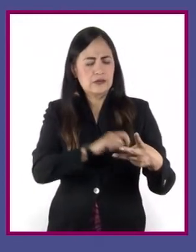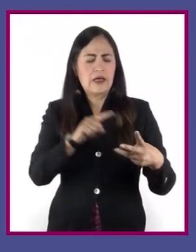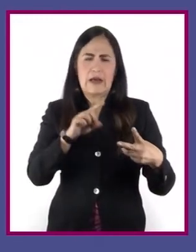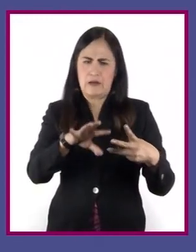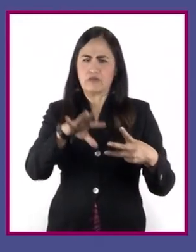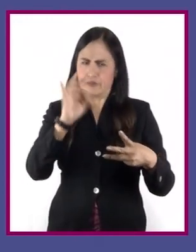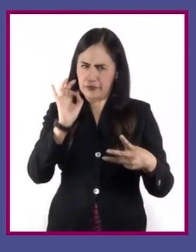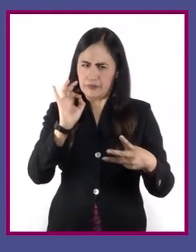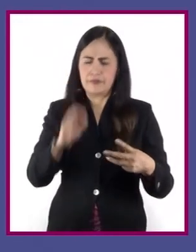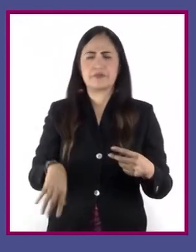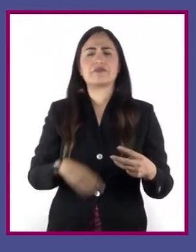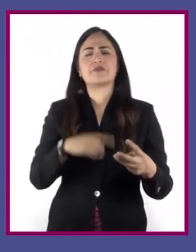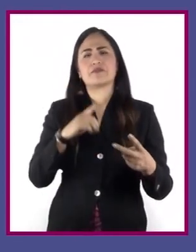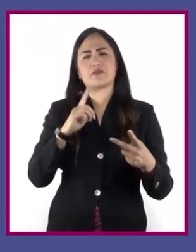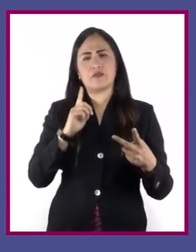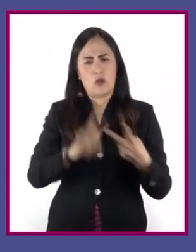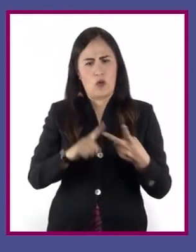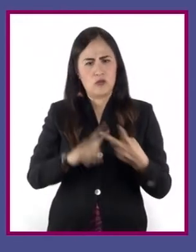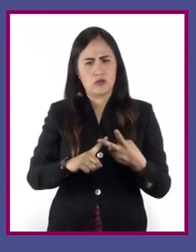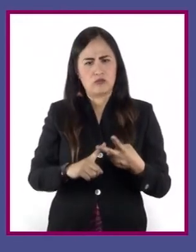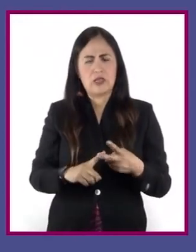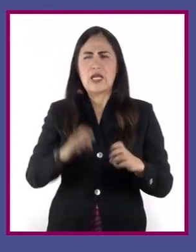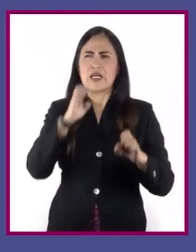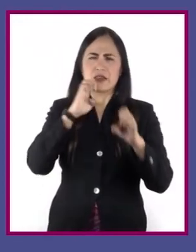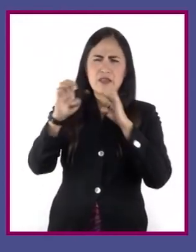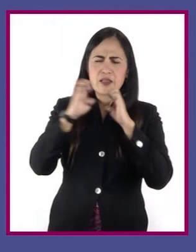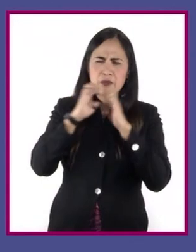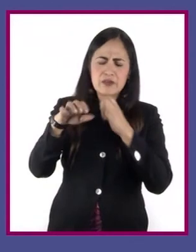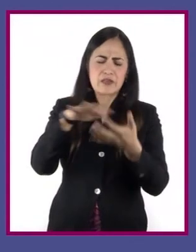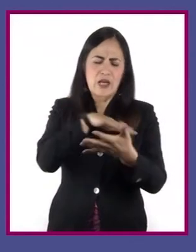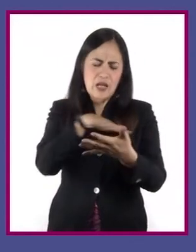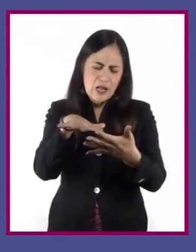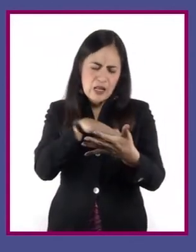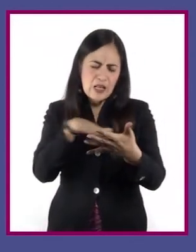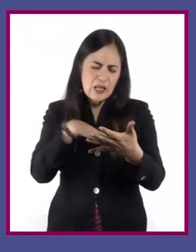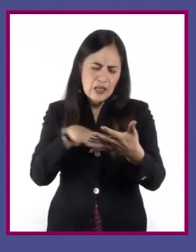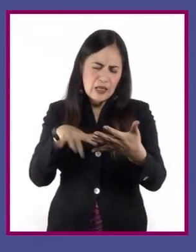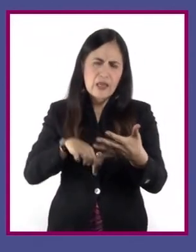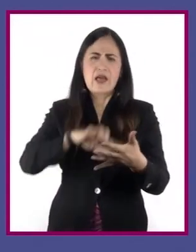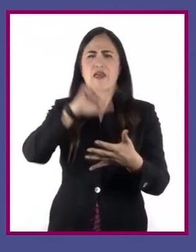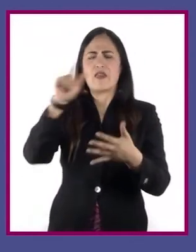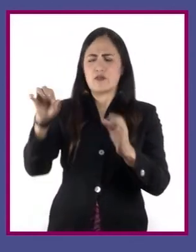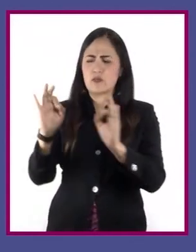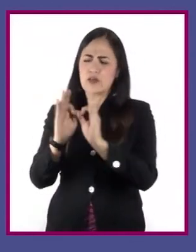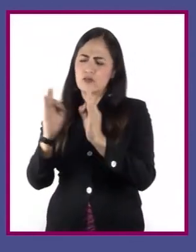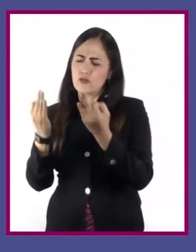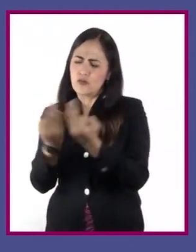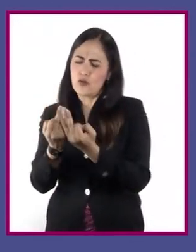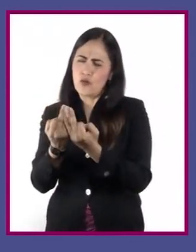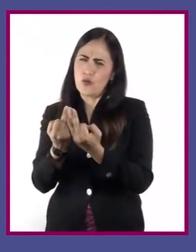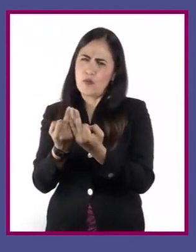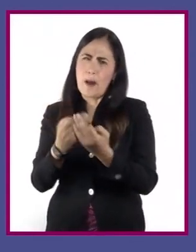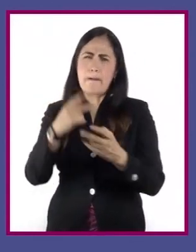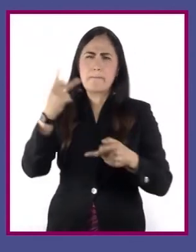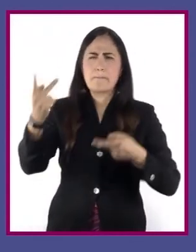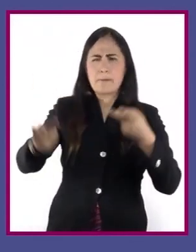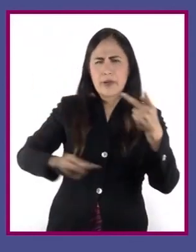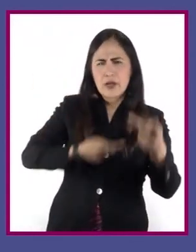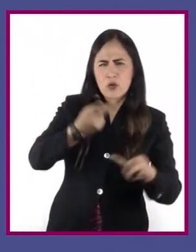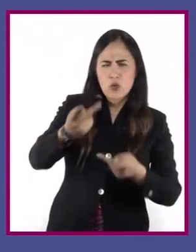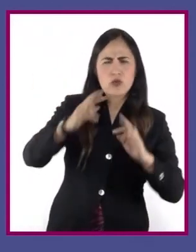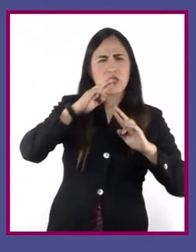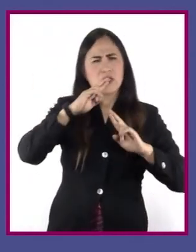2. Relean su entrevista y a partir del modelo elegido, escalonen las